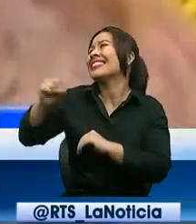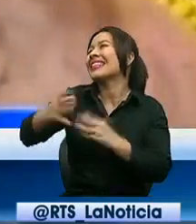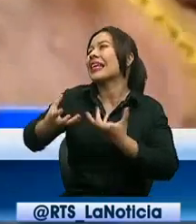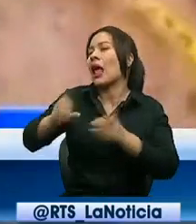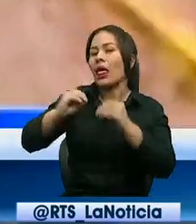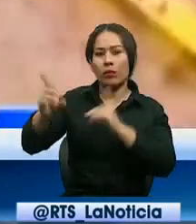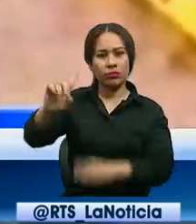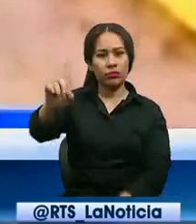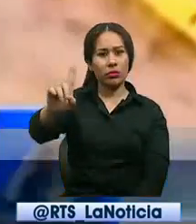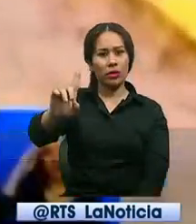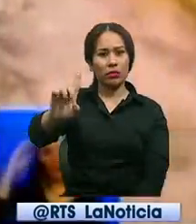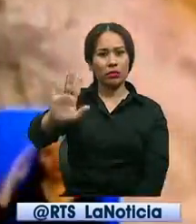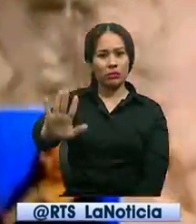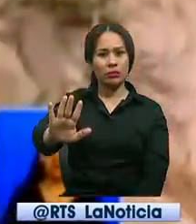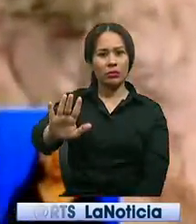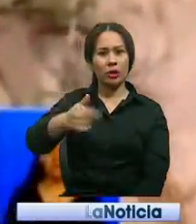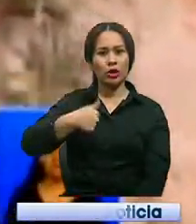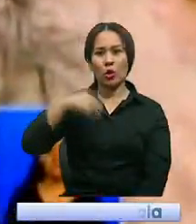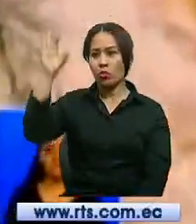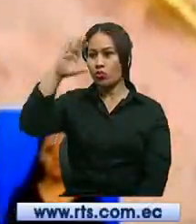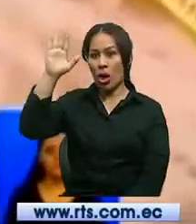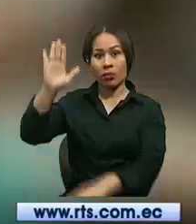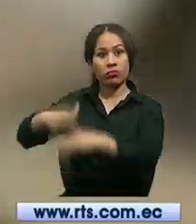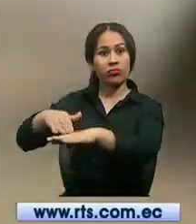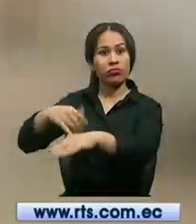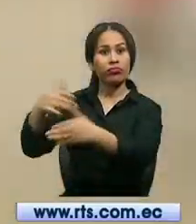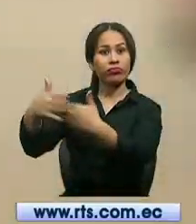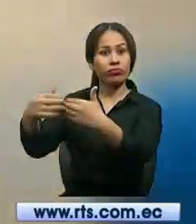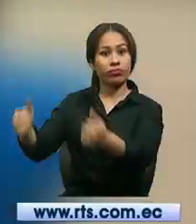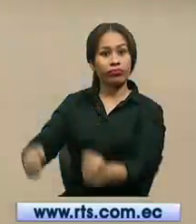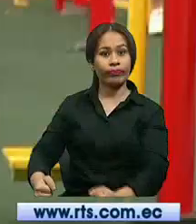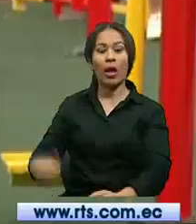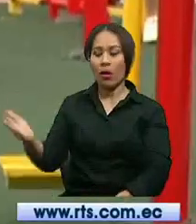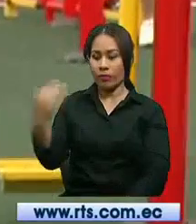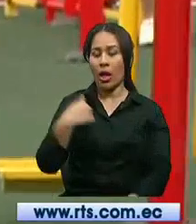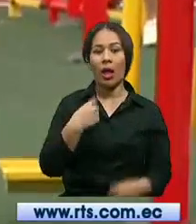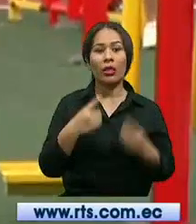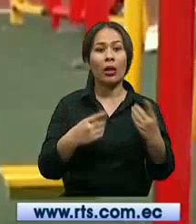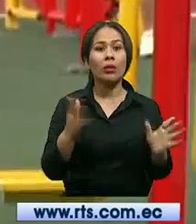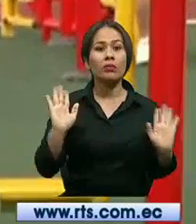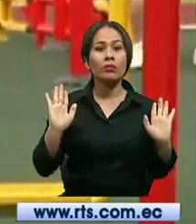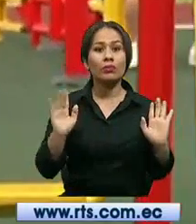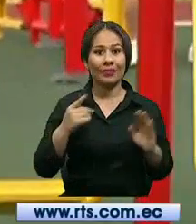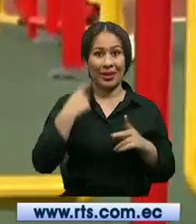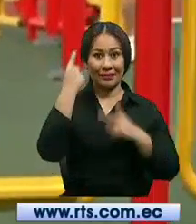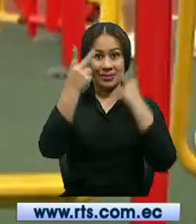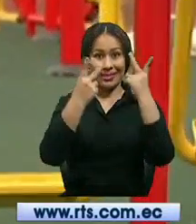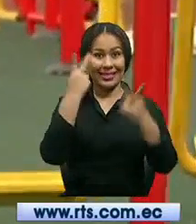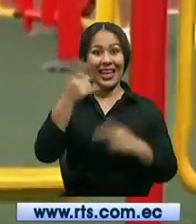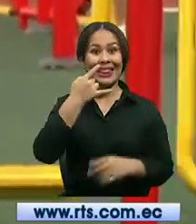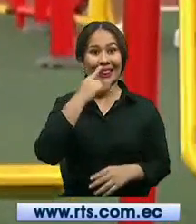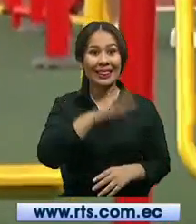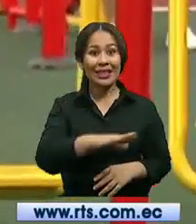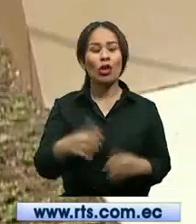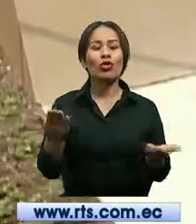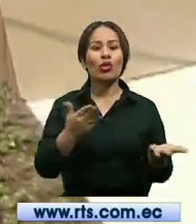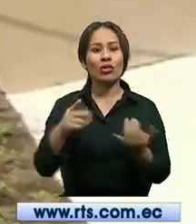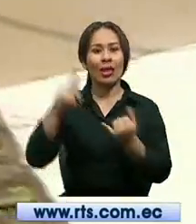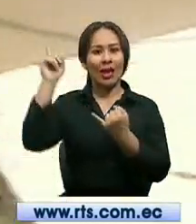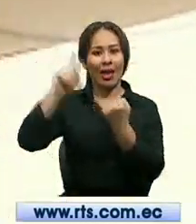la revolución, señores, primero vamos a capturar a los asesinos y después el diálogo que quieran. Su visita incluyó el Parque Infantil de la